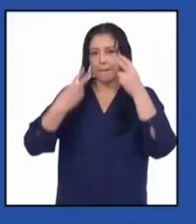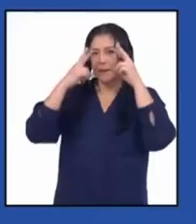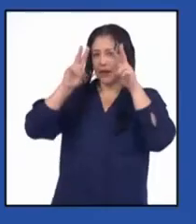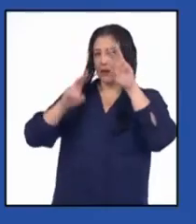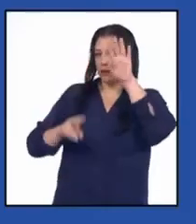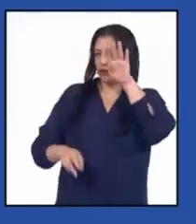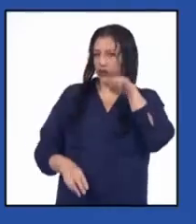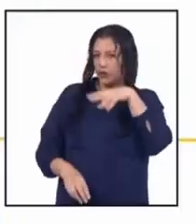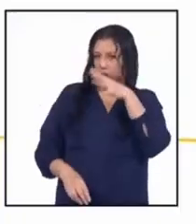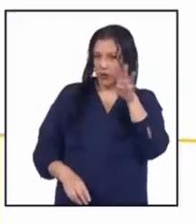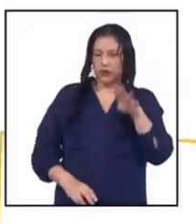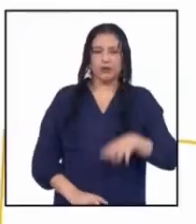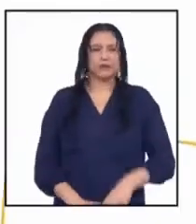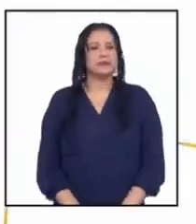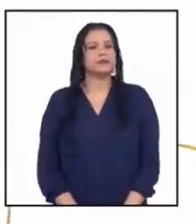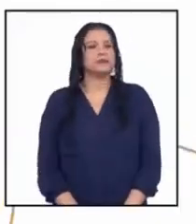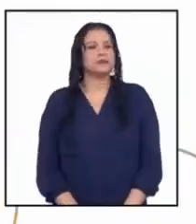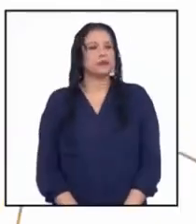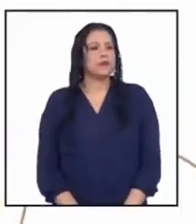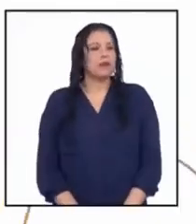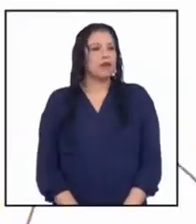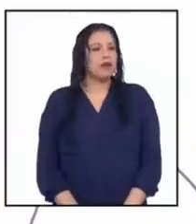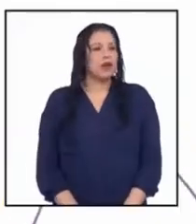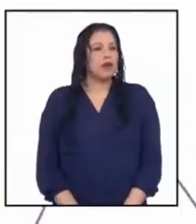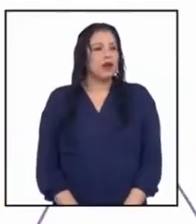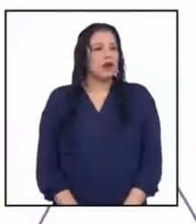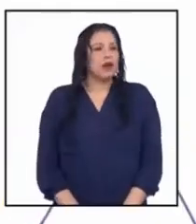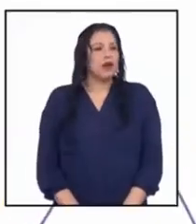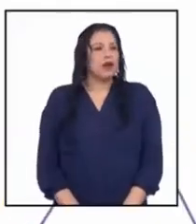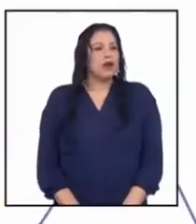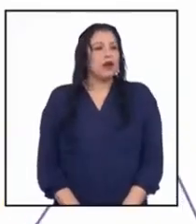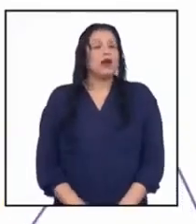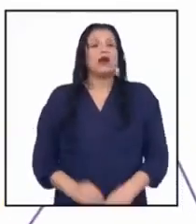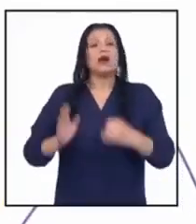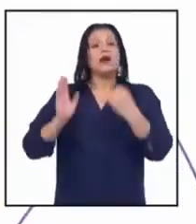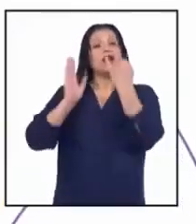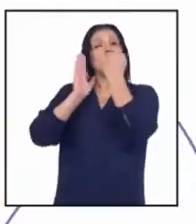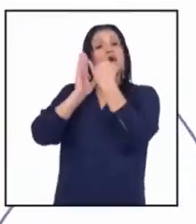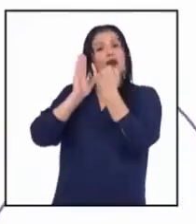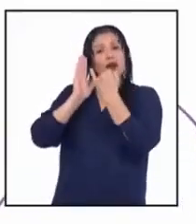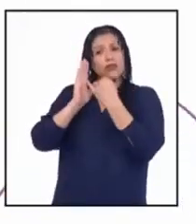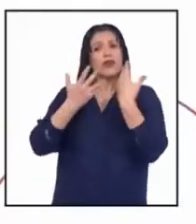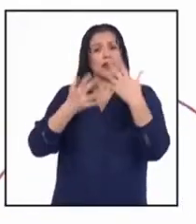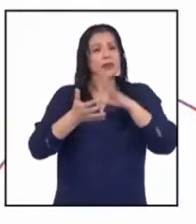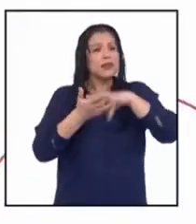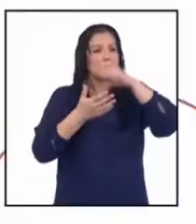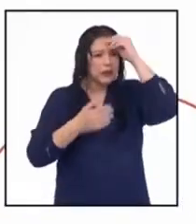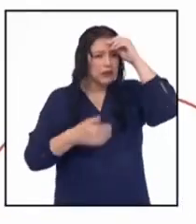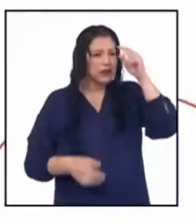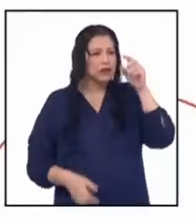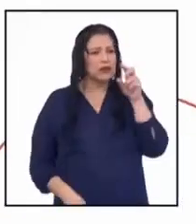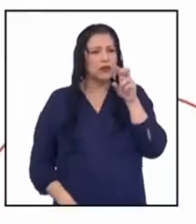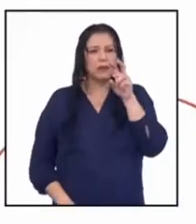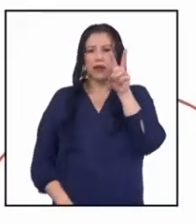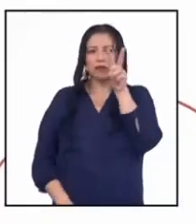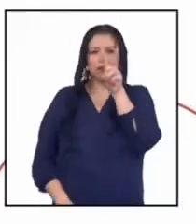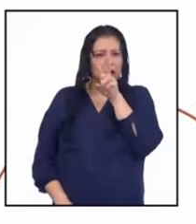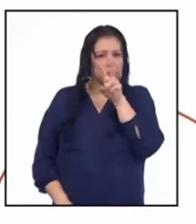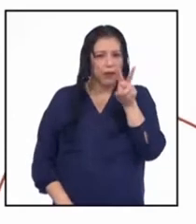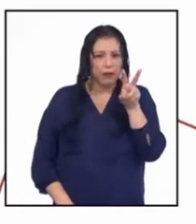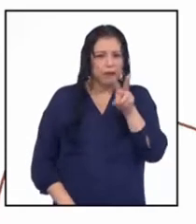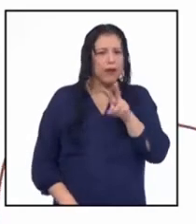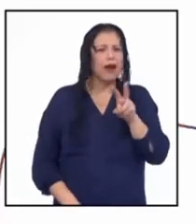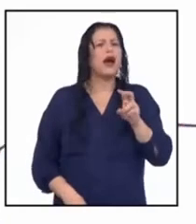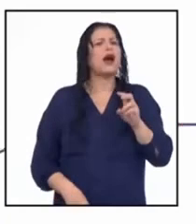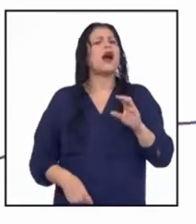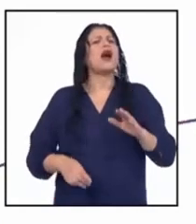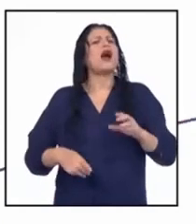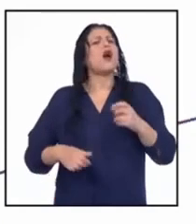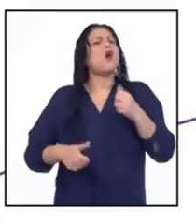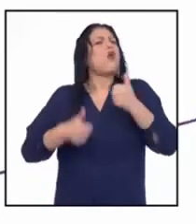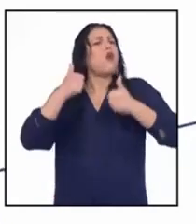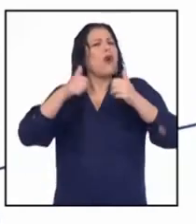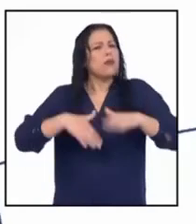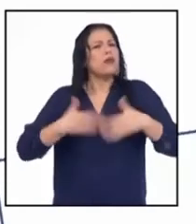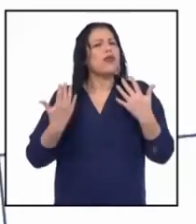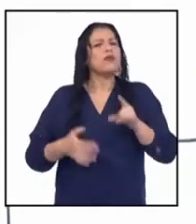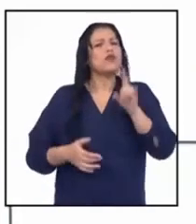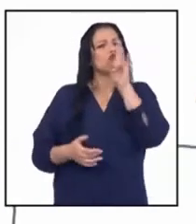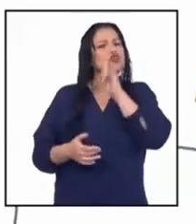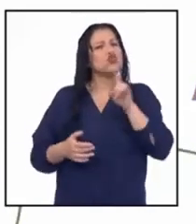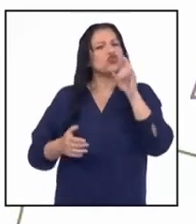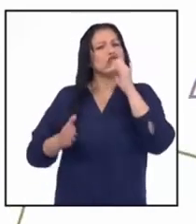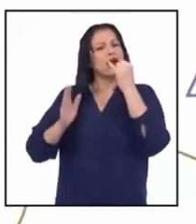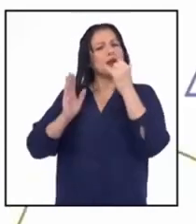cuadro. De los gráficos que hemos estudiado, ¿cuáles de todos nos sirve para representar